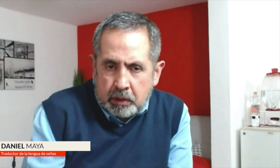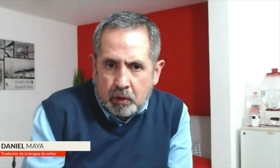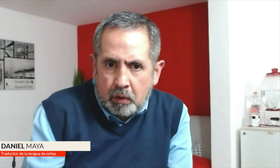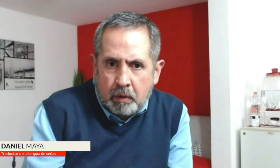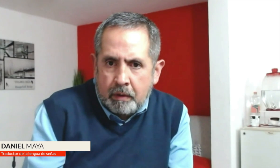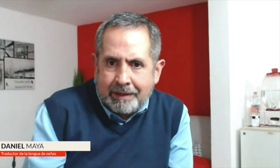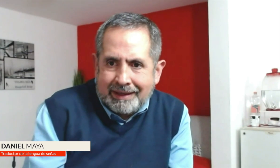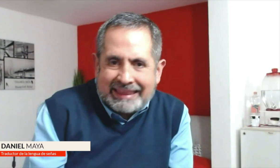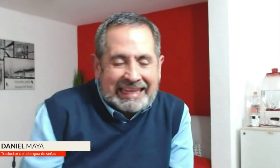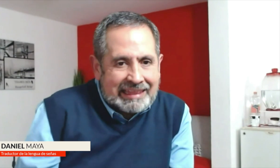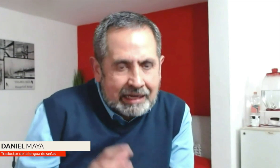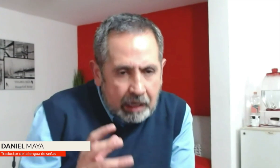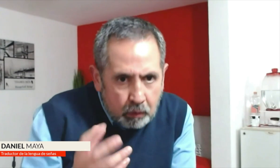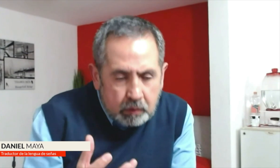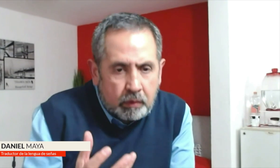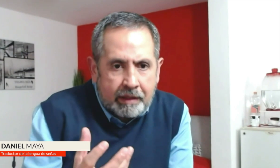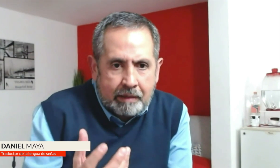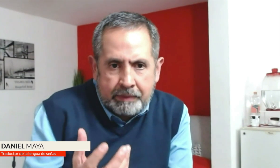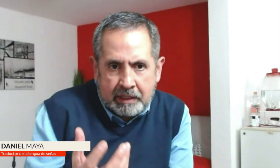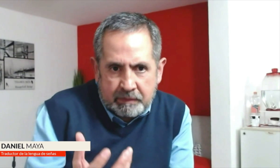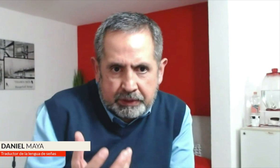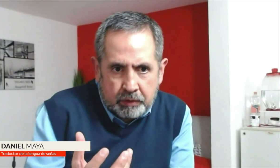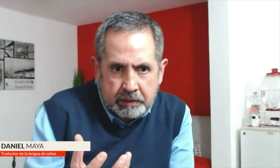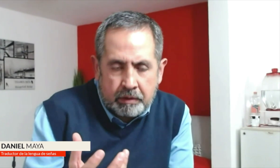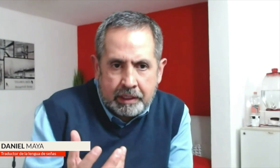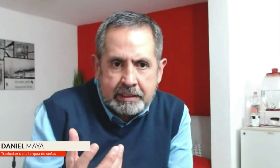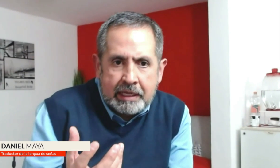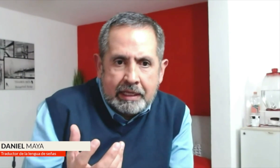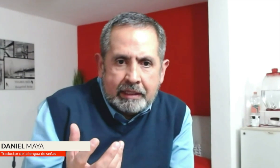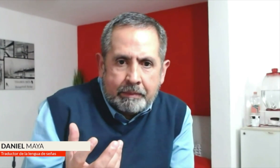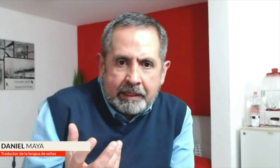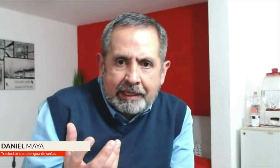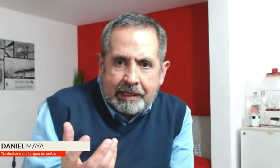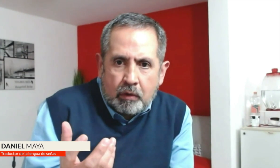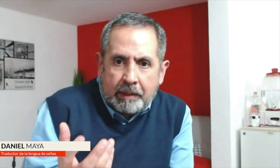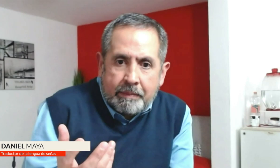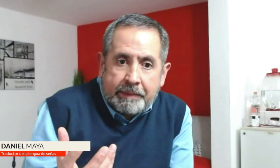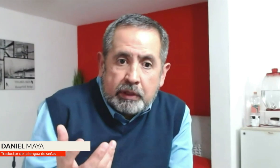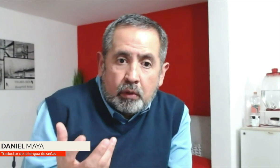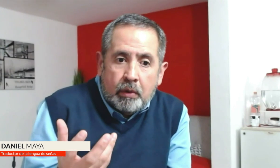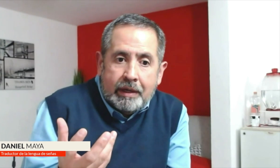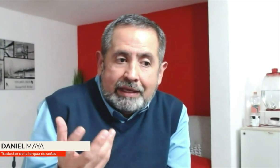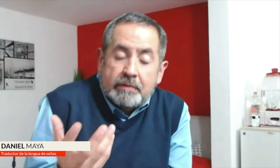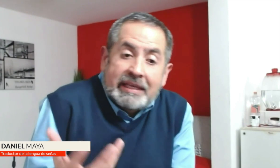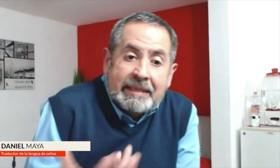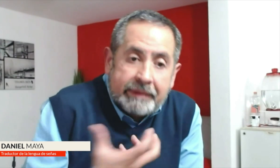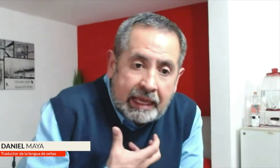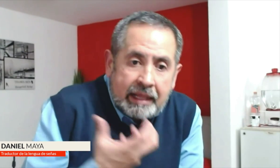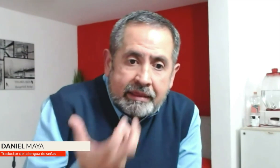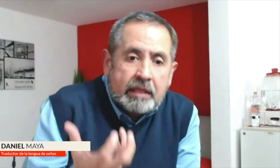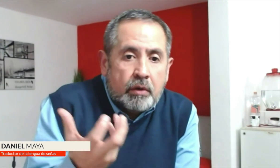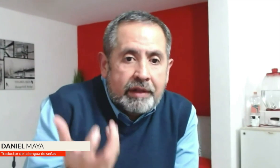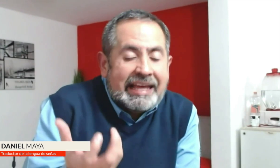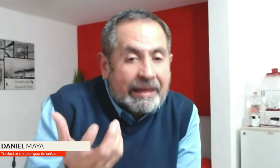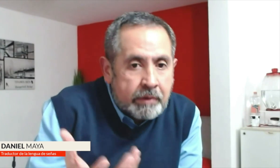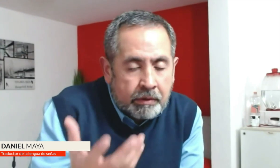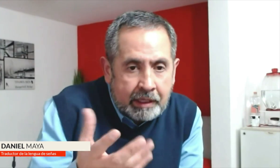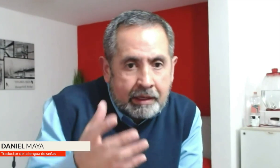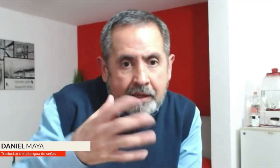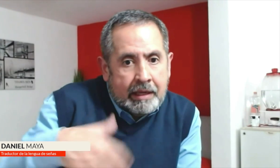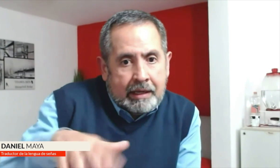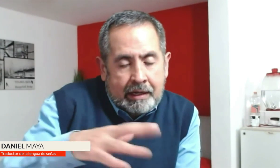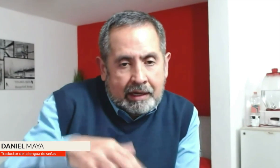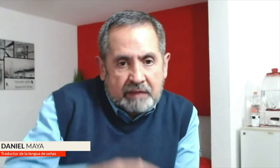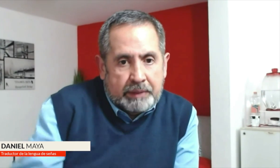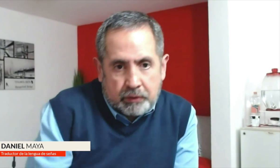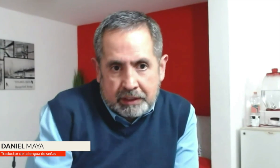me permitió entender la cultura de las personas sordas, también que lo que me permitió ellos me aceptaran dentro del gremio